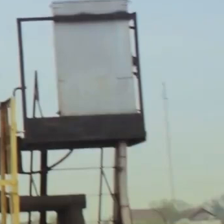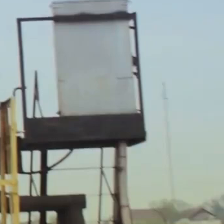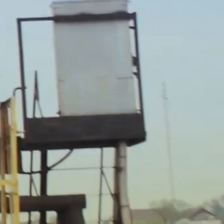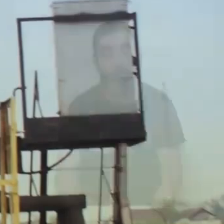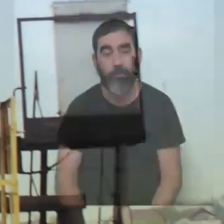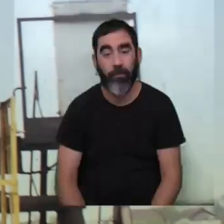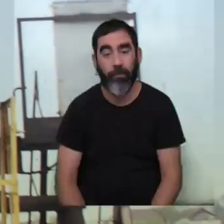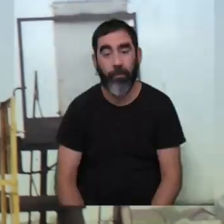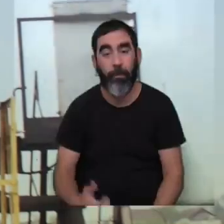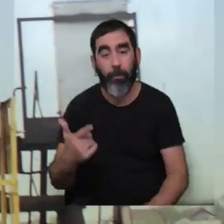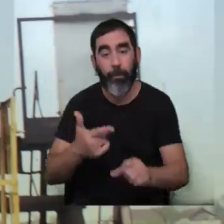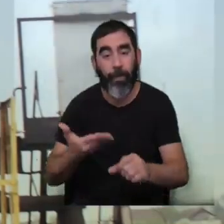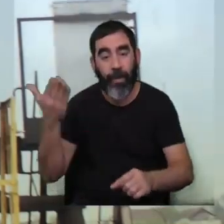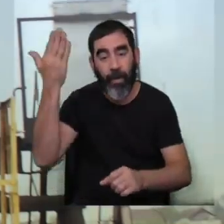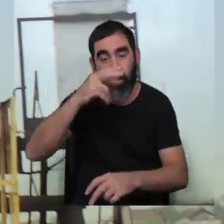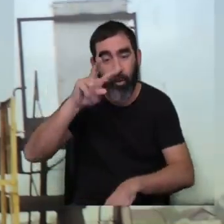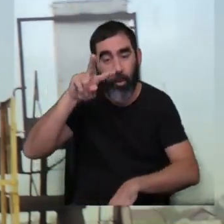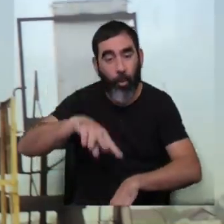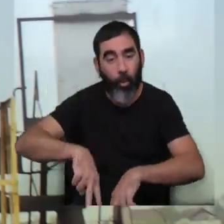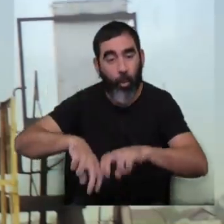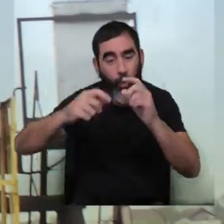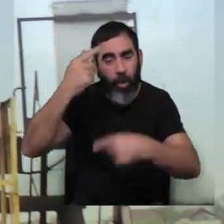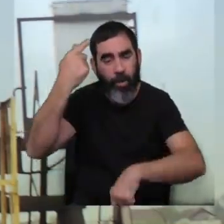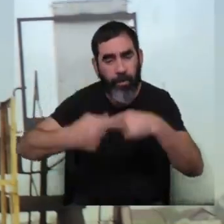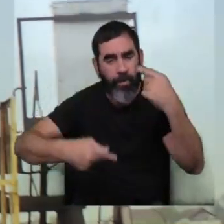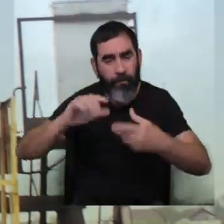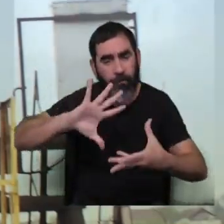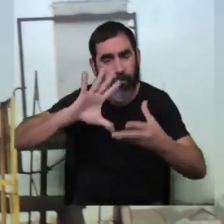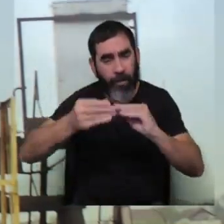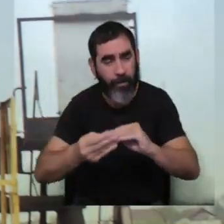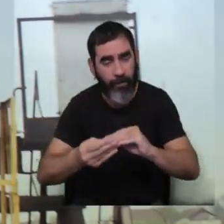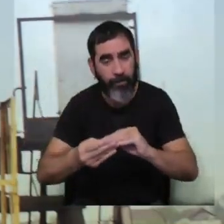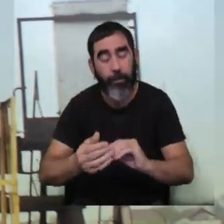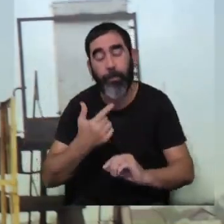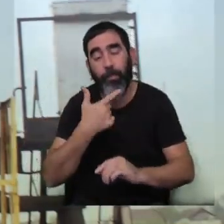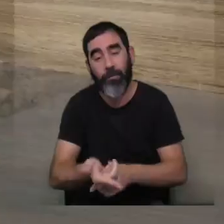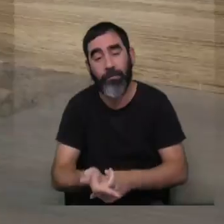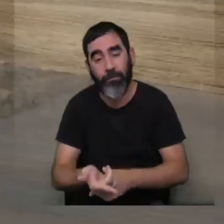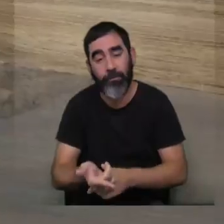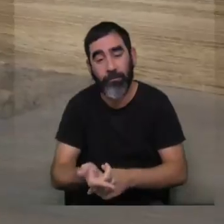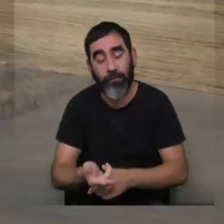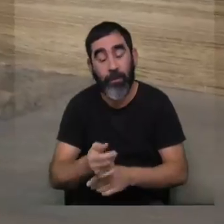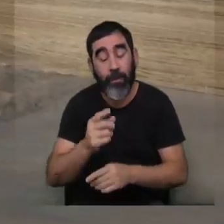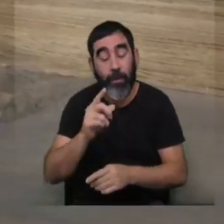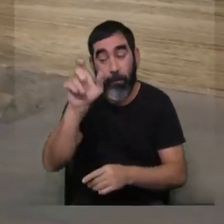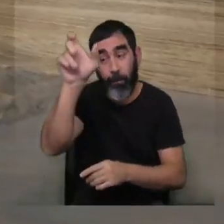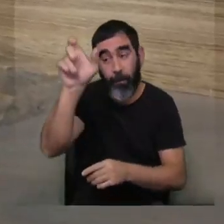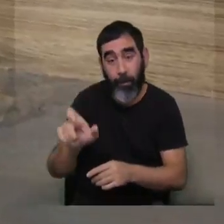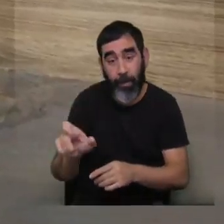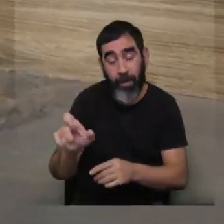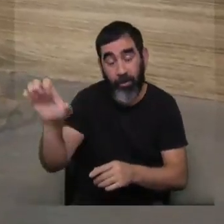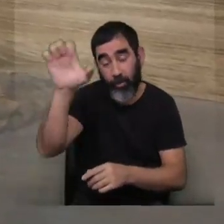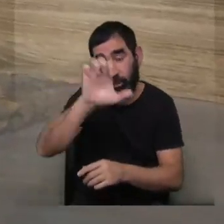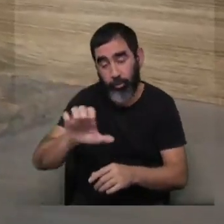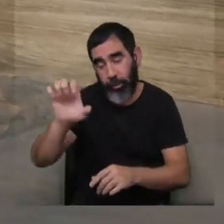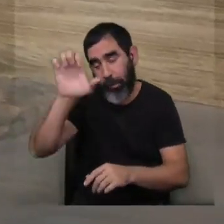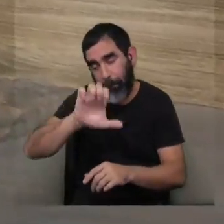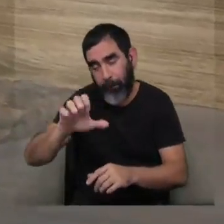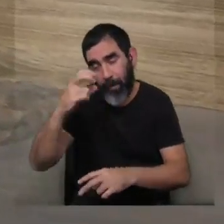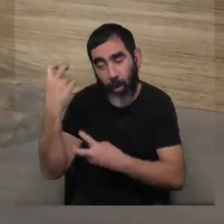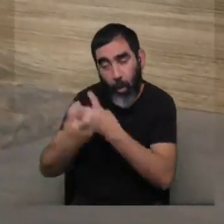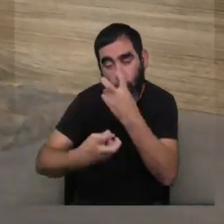El petróleo se busca a través de diferentes técnicas geológicas. Cuando un geólogo, una compañía petrolera